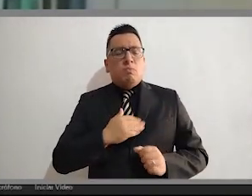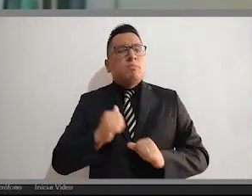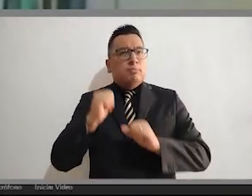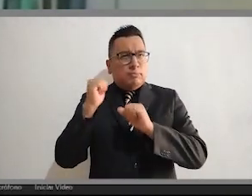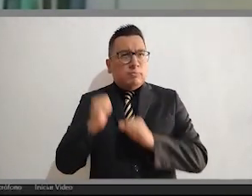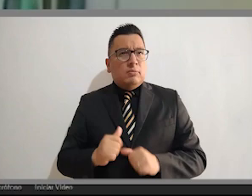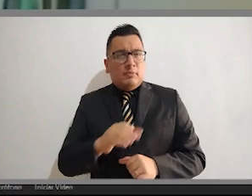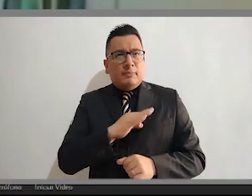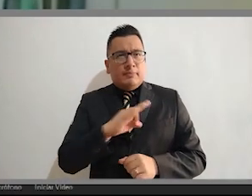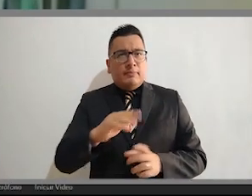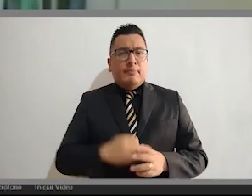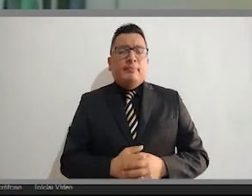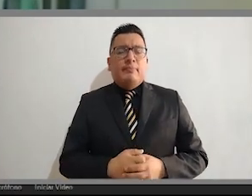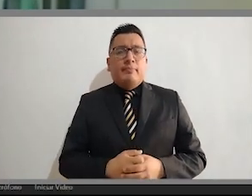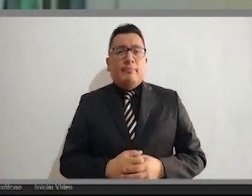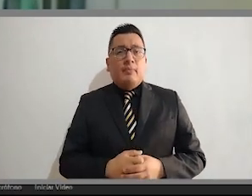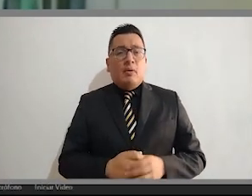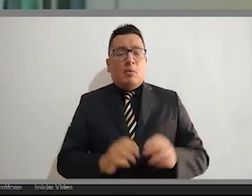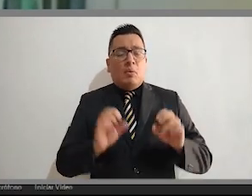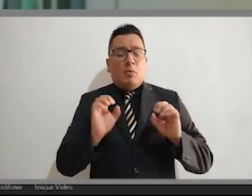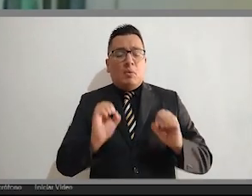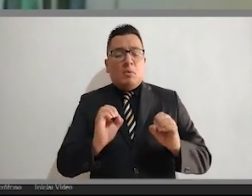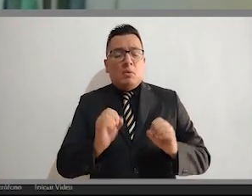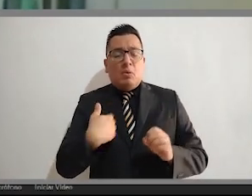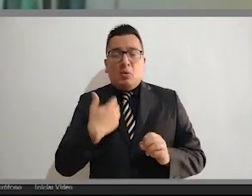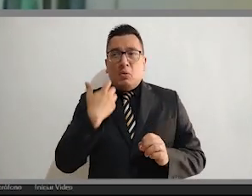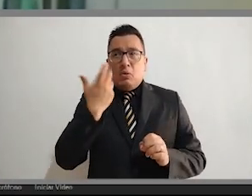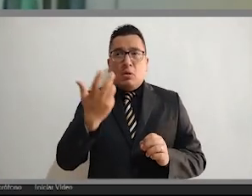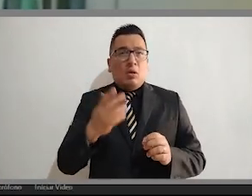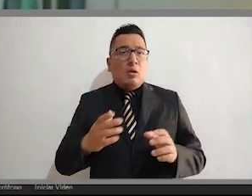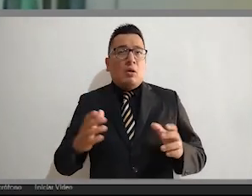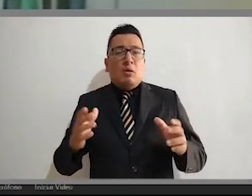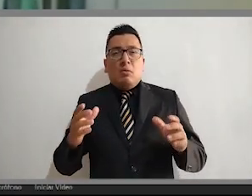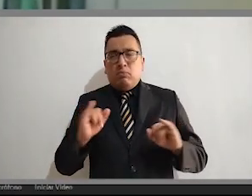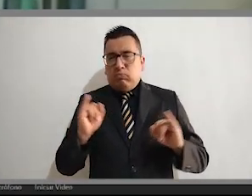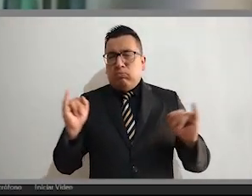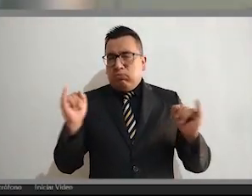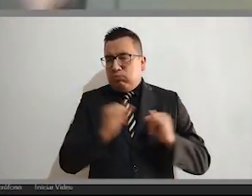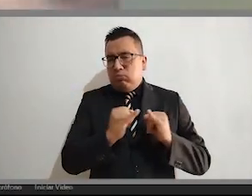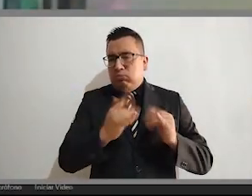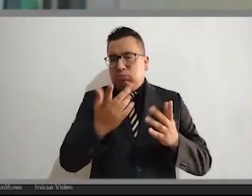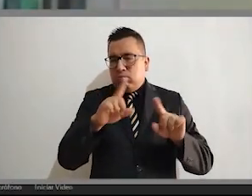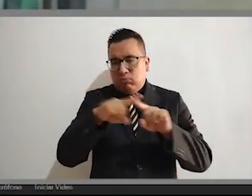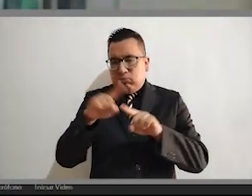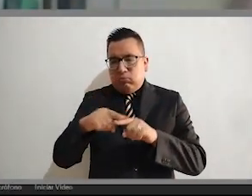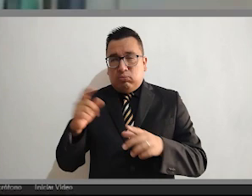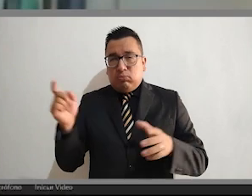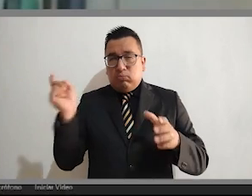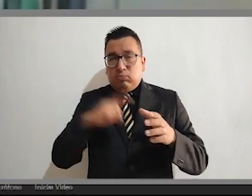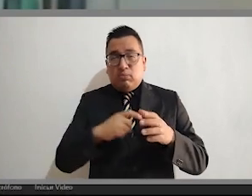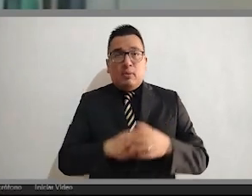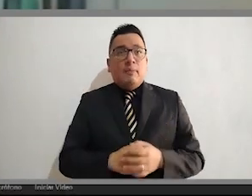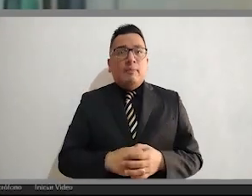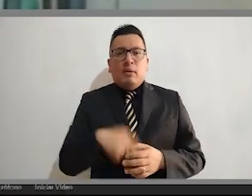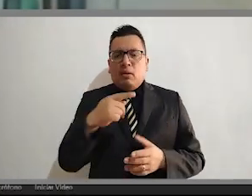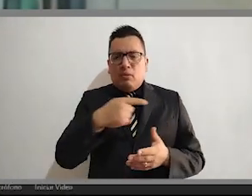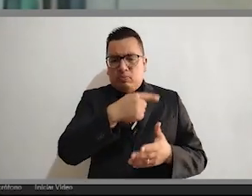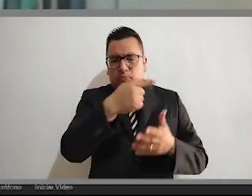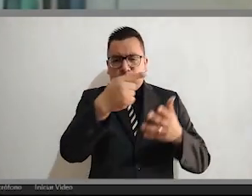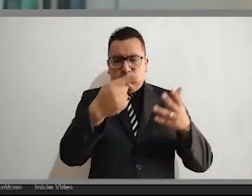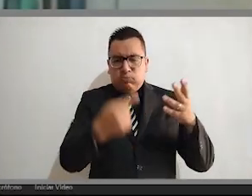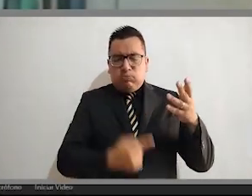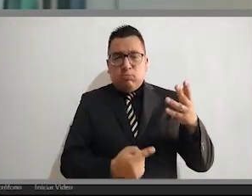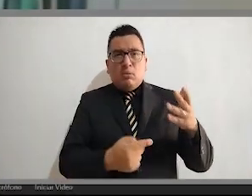de asociación y también de integrar los órganos públicos electorales. Y en todo eso, en toda esta gama, podemos ver cómo